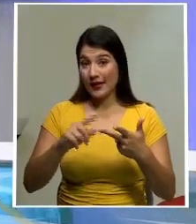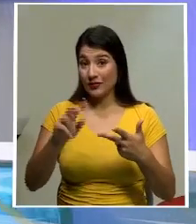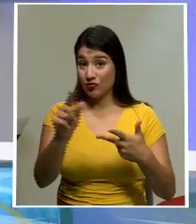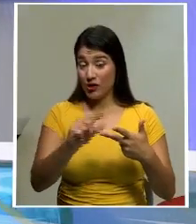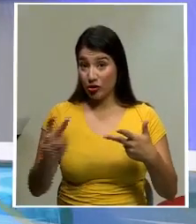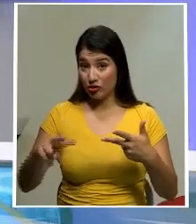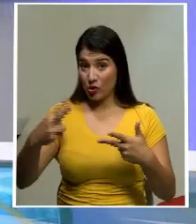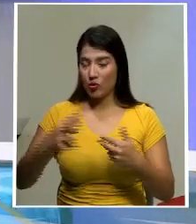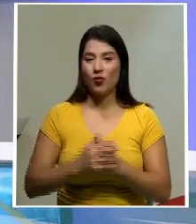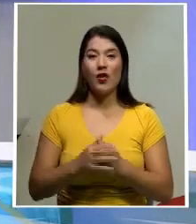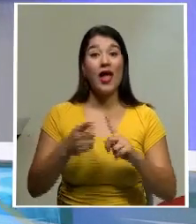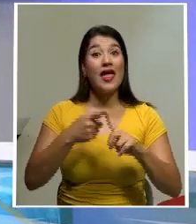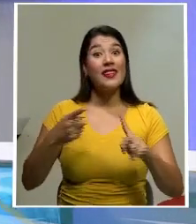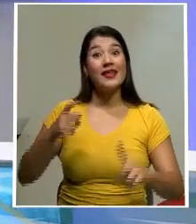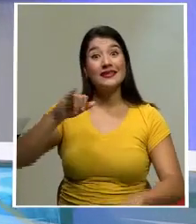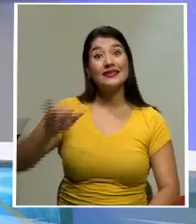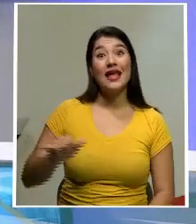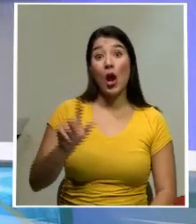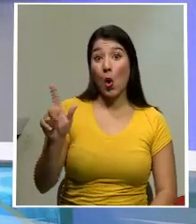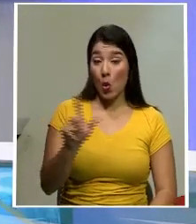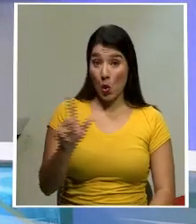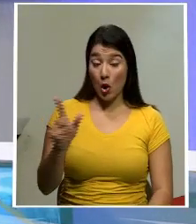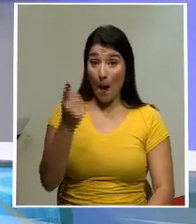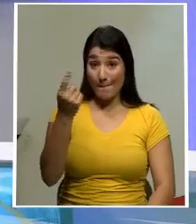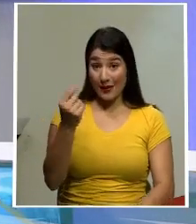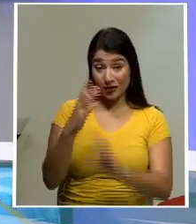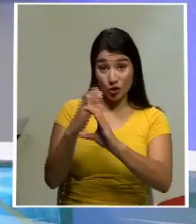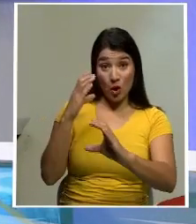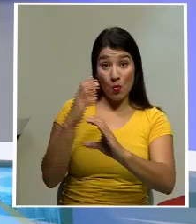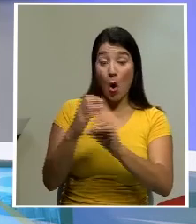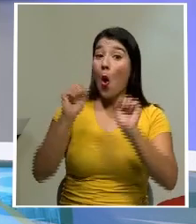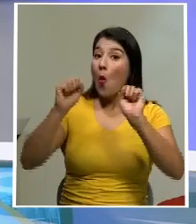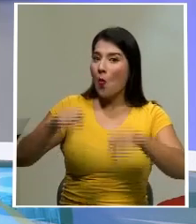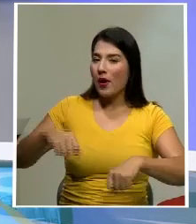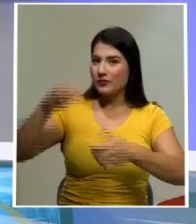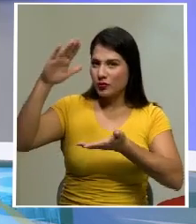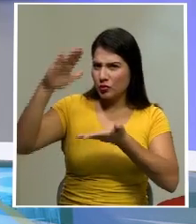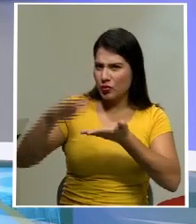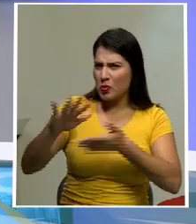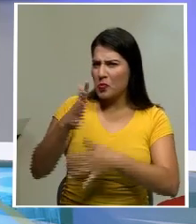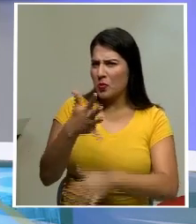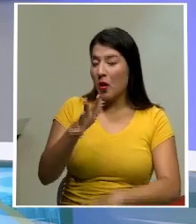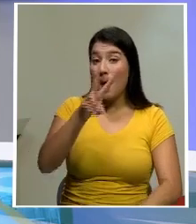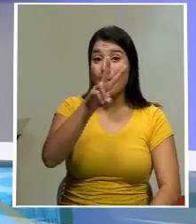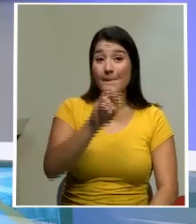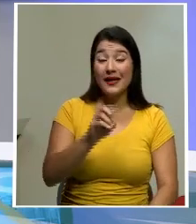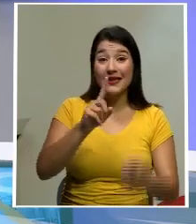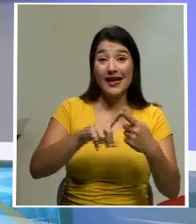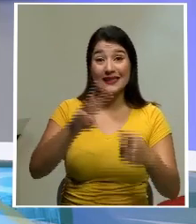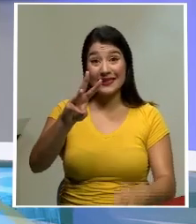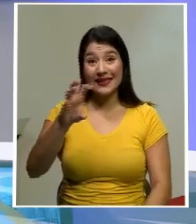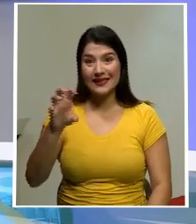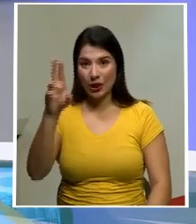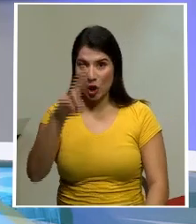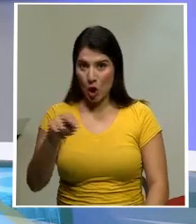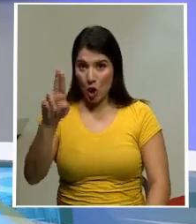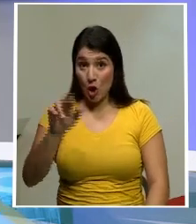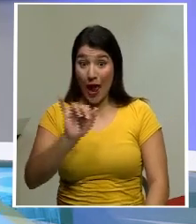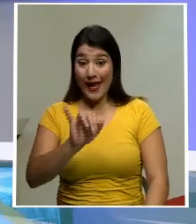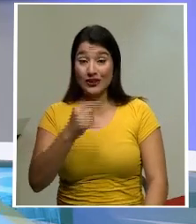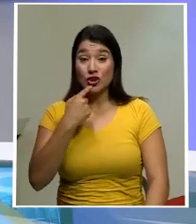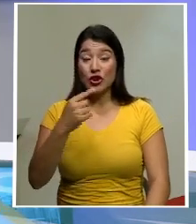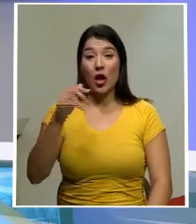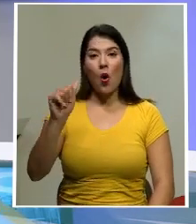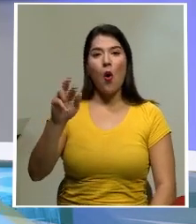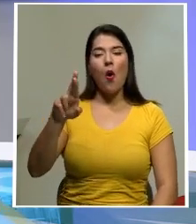A partir del mes de julio próximo, las tarifas de autobuses podrían disminuir entre 20 y 600 colones, así lo informó la ARECEP.